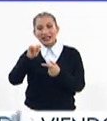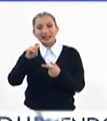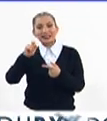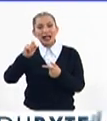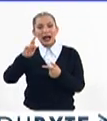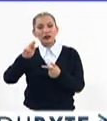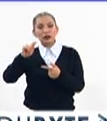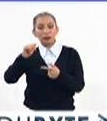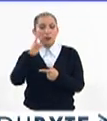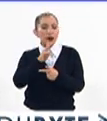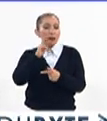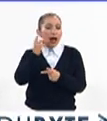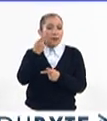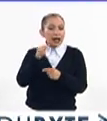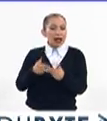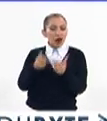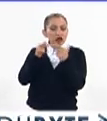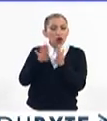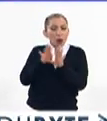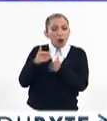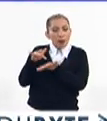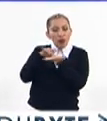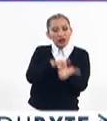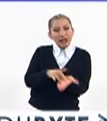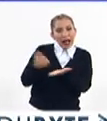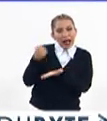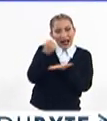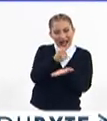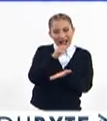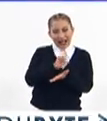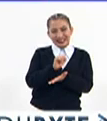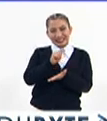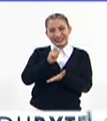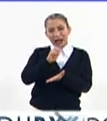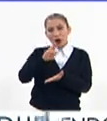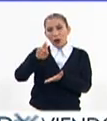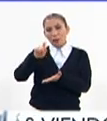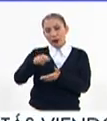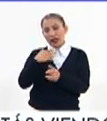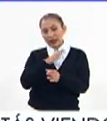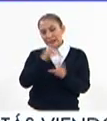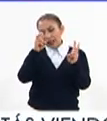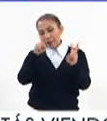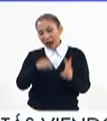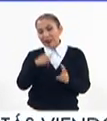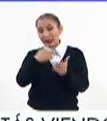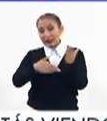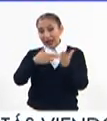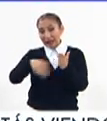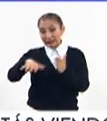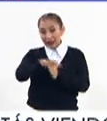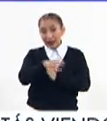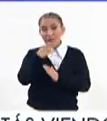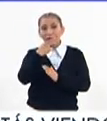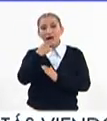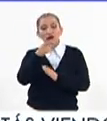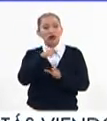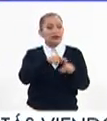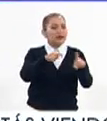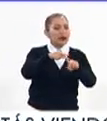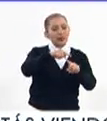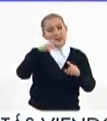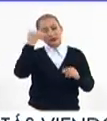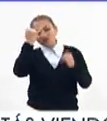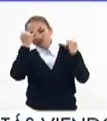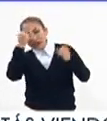Startup, simulador de negocios y cómo financiar una startup fueron los temas generales de estos talleres que abordaron desde